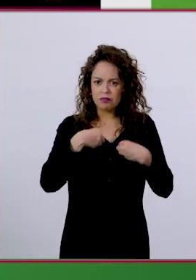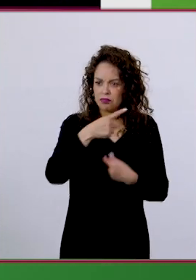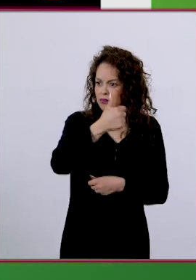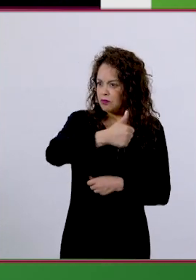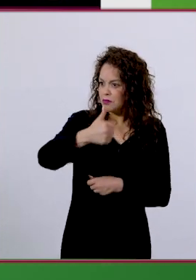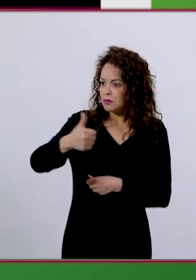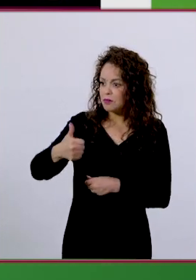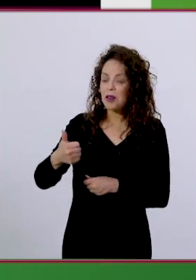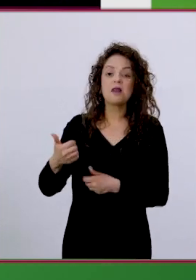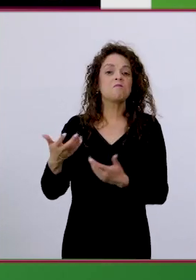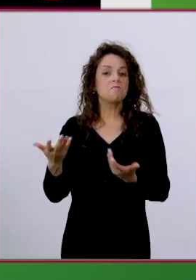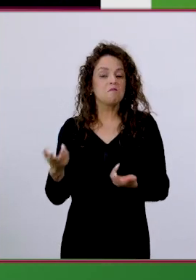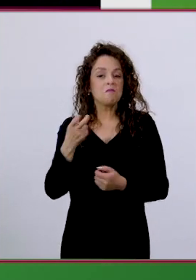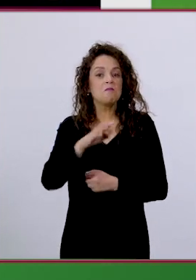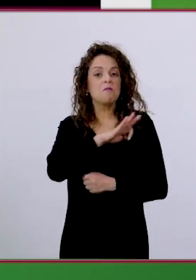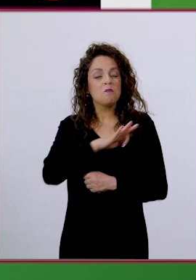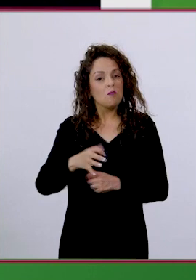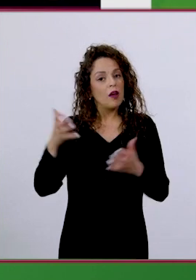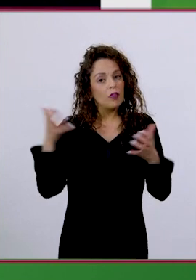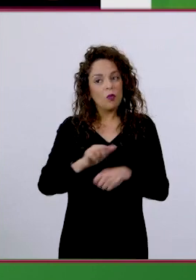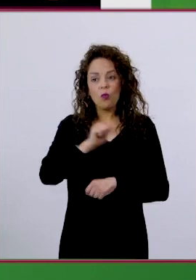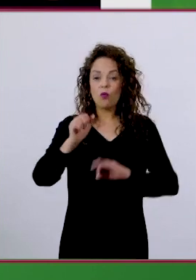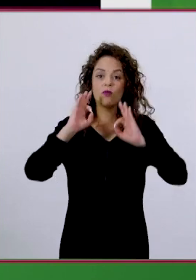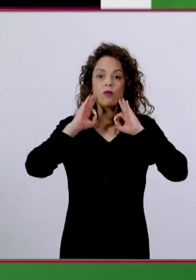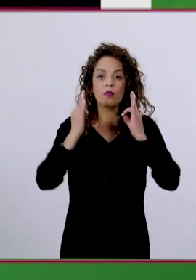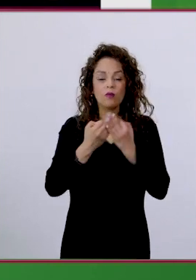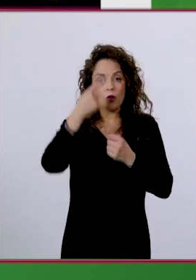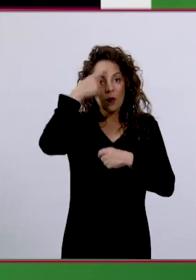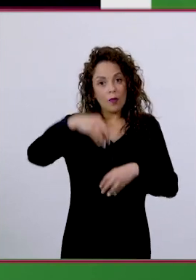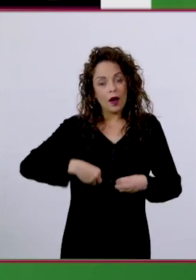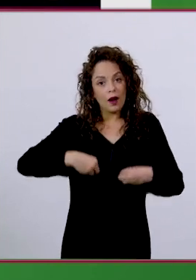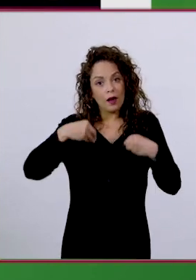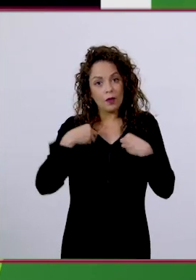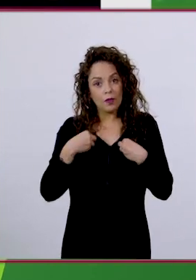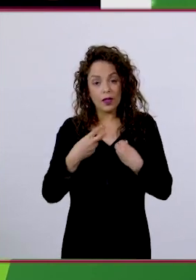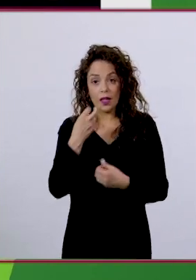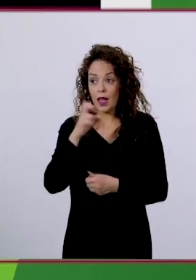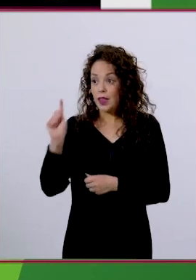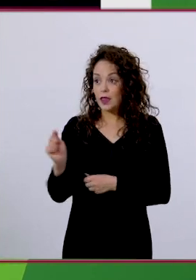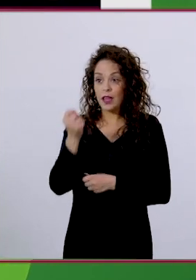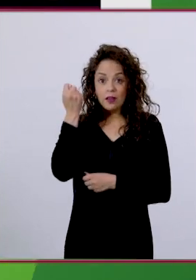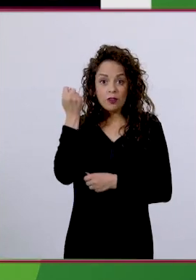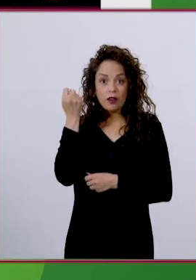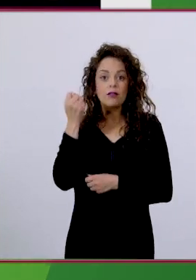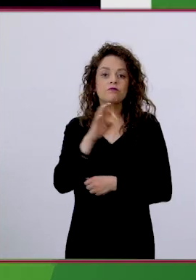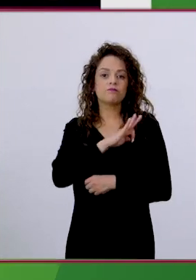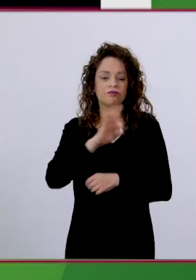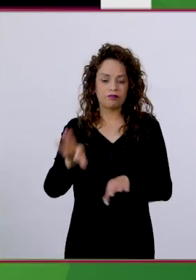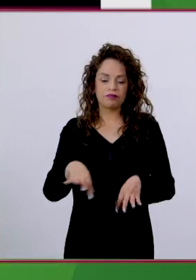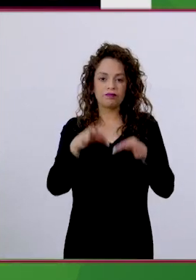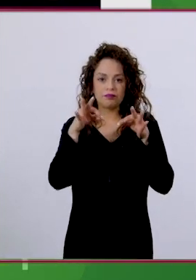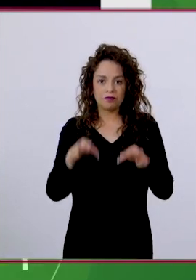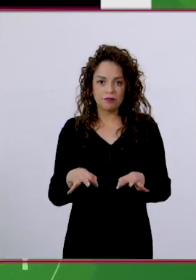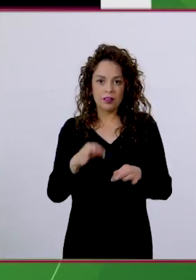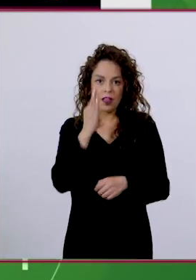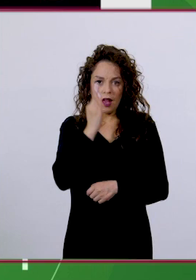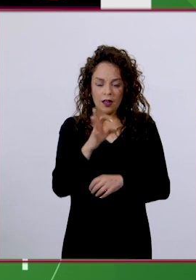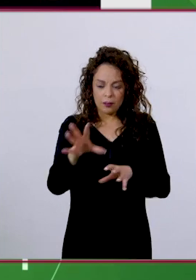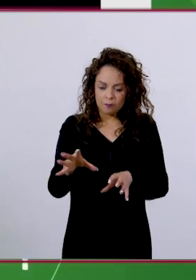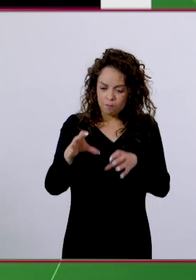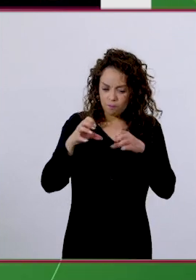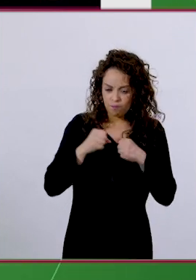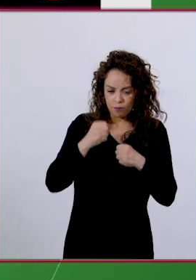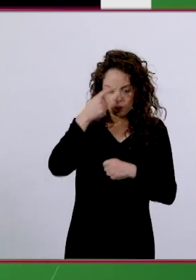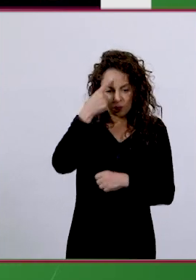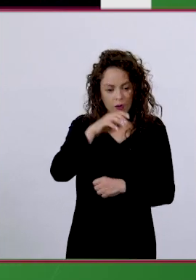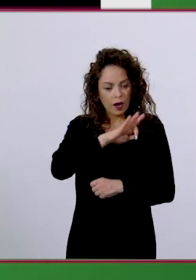modo, sería posible construir otra forma de vivir donde la tecnología pueda ser apropiable y apropiada